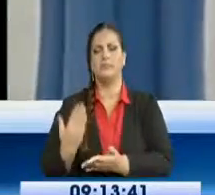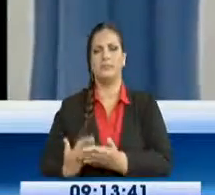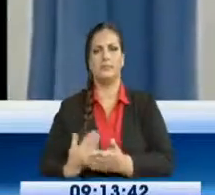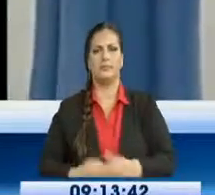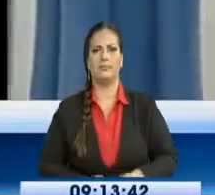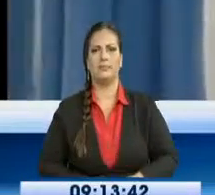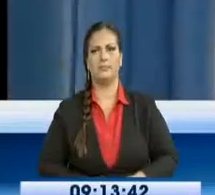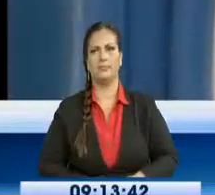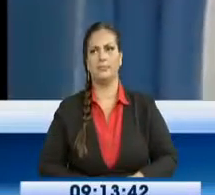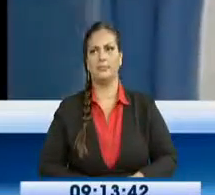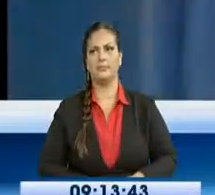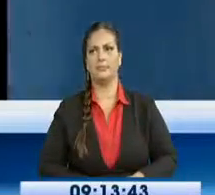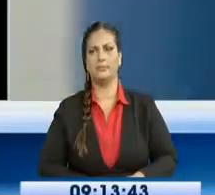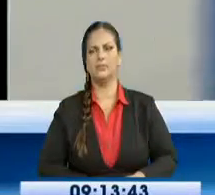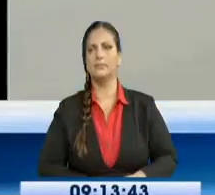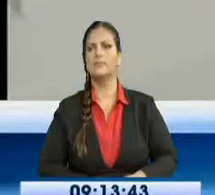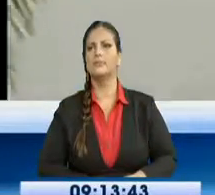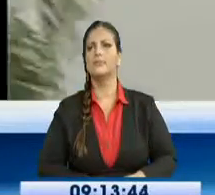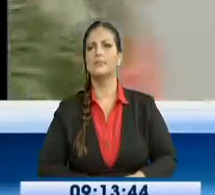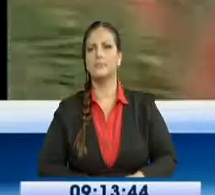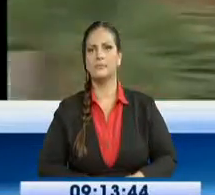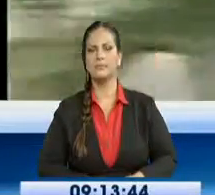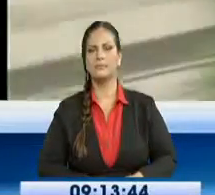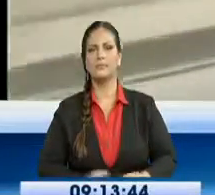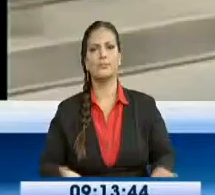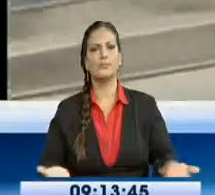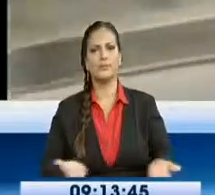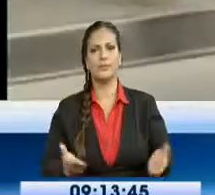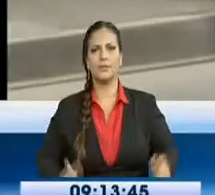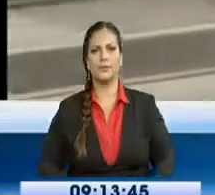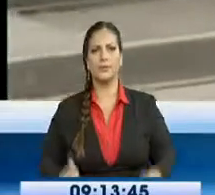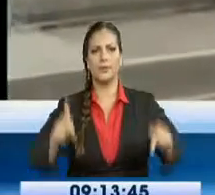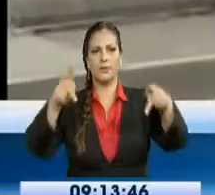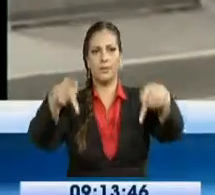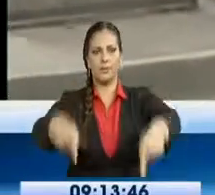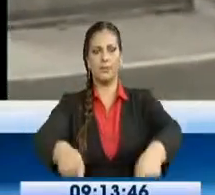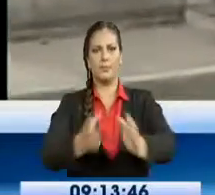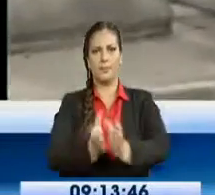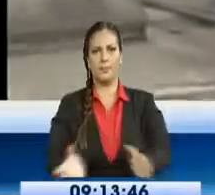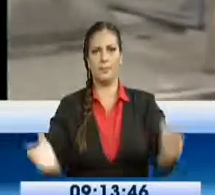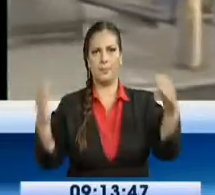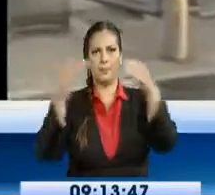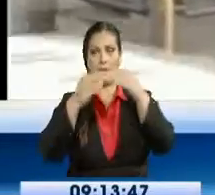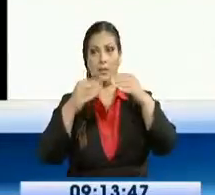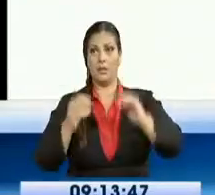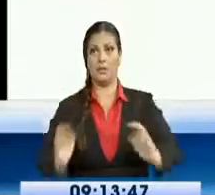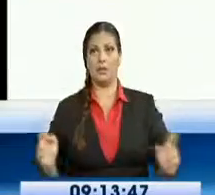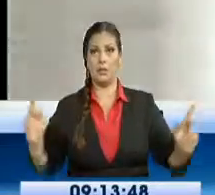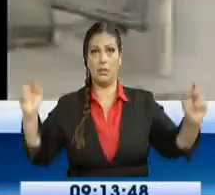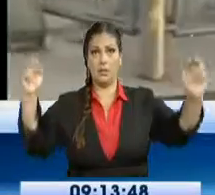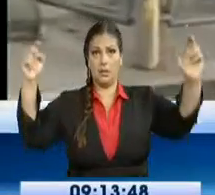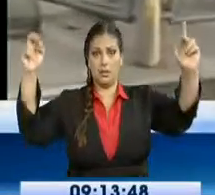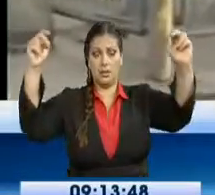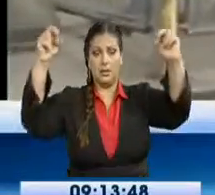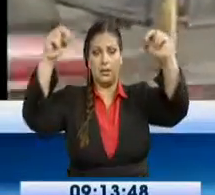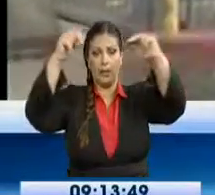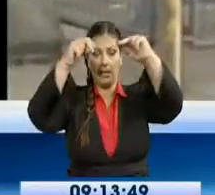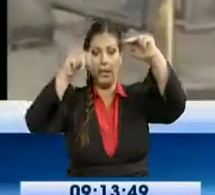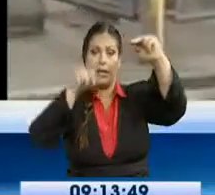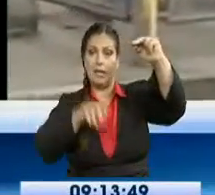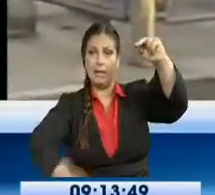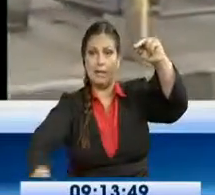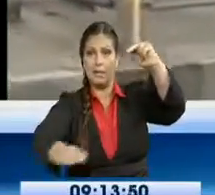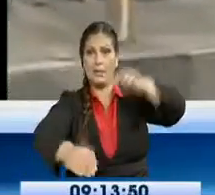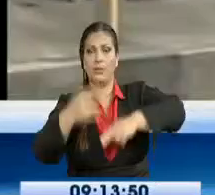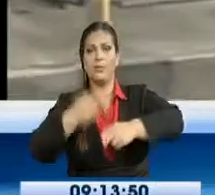novedades que se presentan acá desde el paso peatonal elevado. Del paso peatonal elevado. Acá junto a la cooperativa